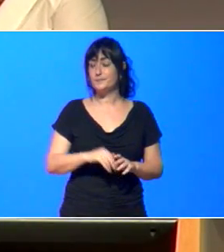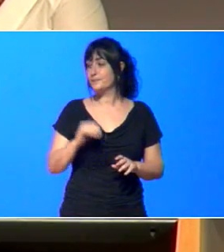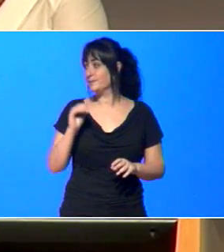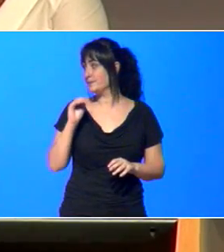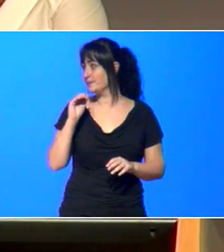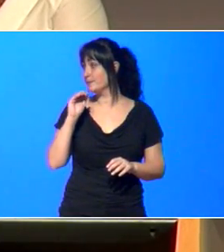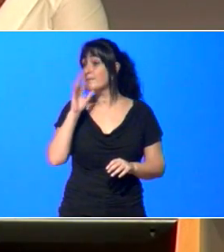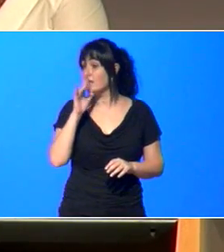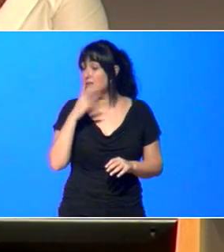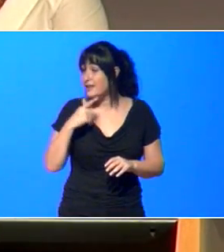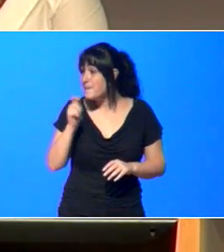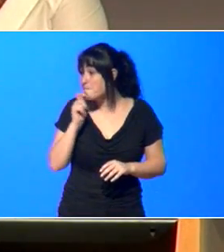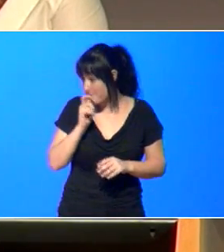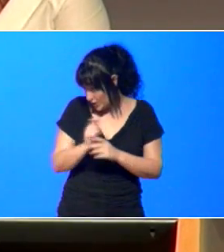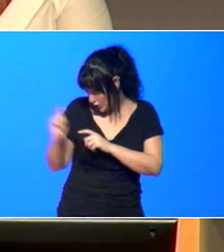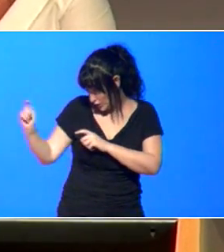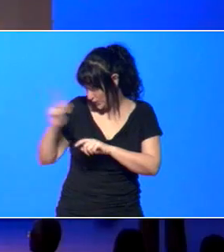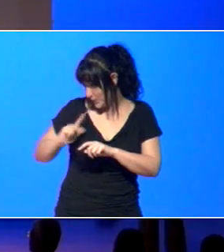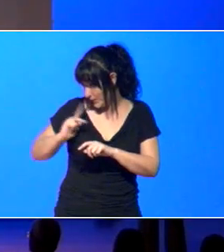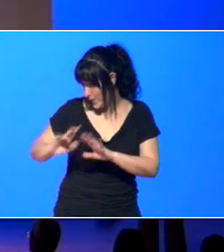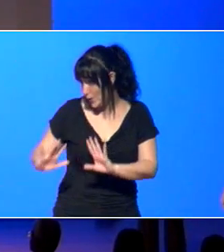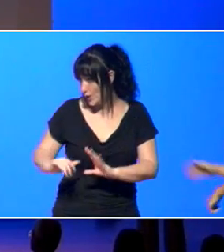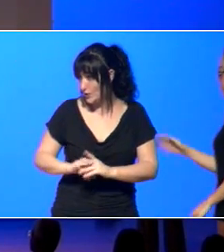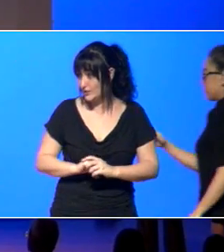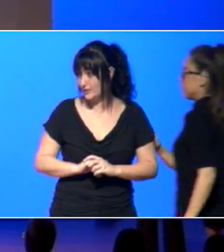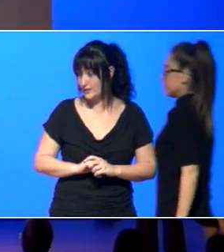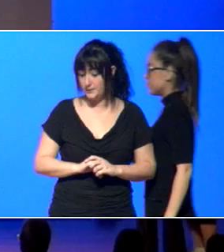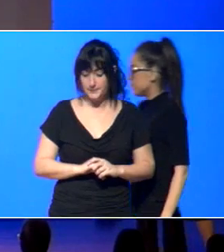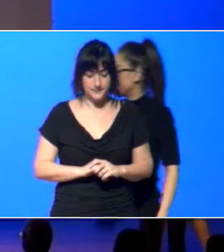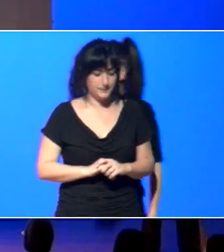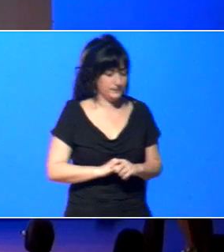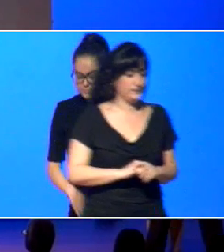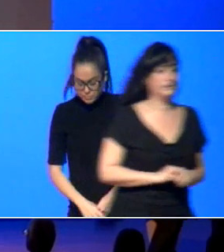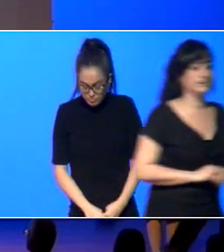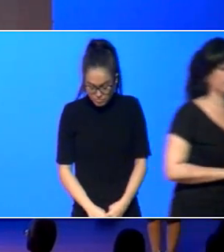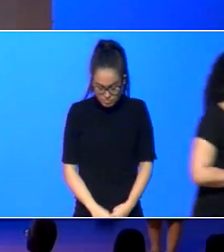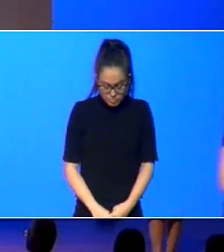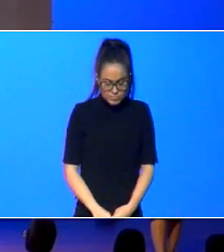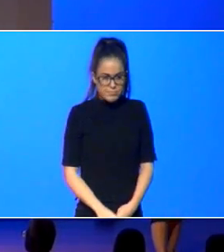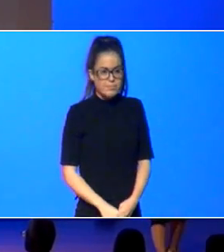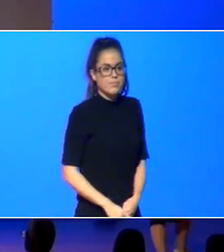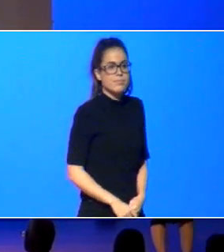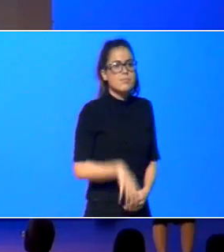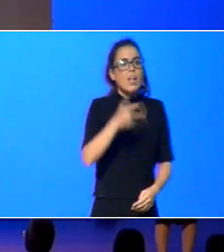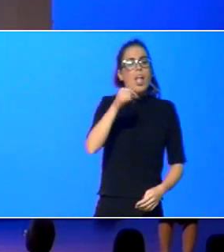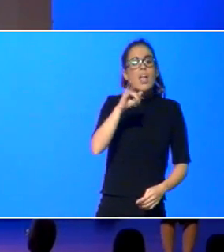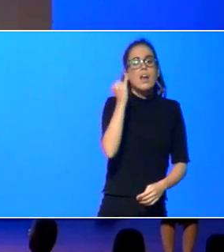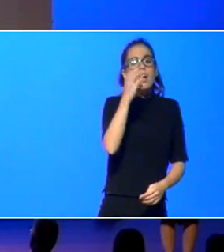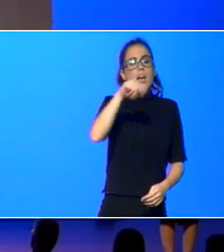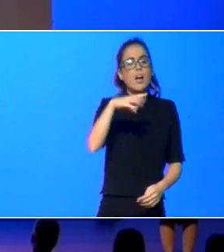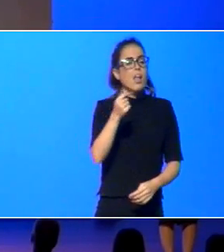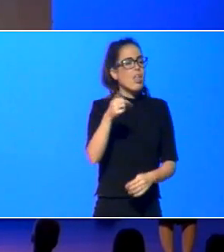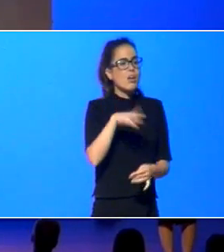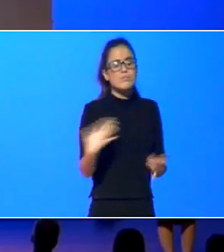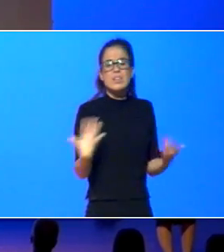Laura, ¿le pasas tú a...? Vale. Como él me diga. Alejandro, la pregunta que estamos haciendo a todos es